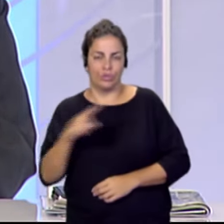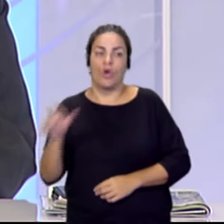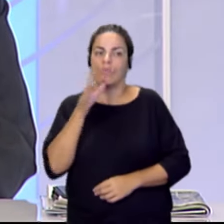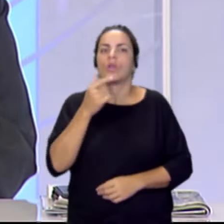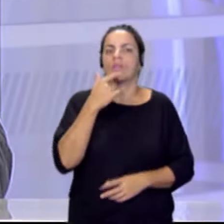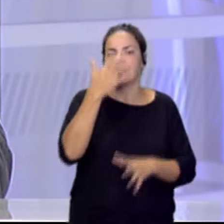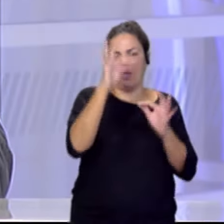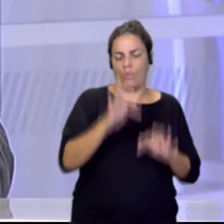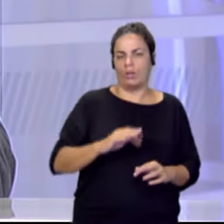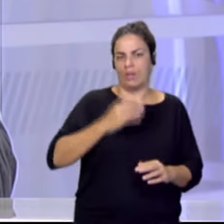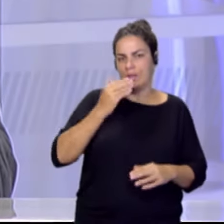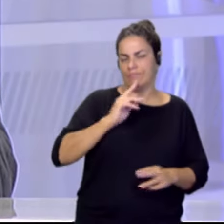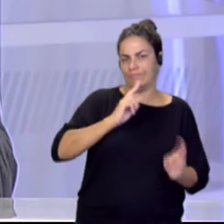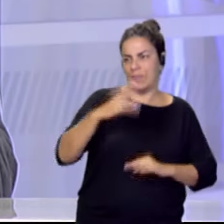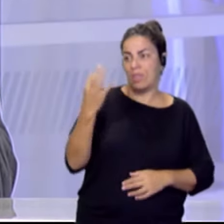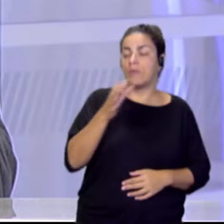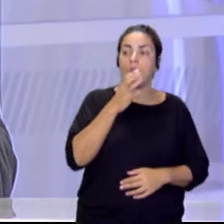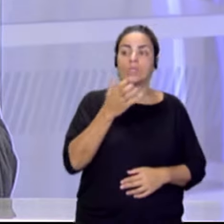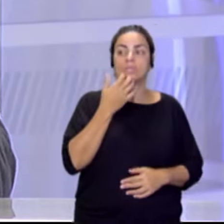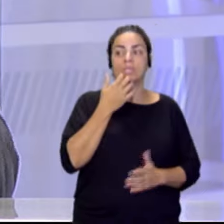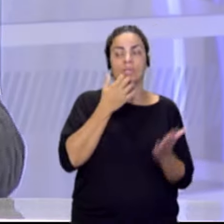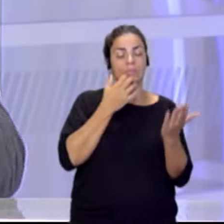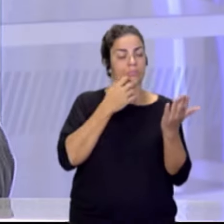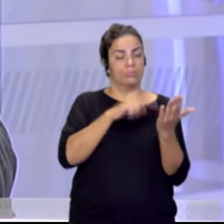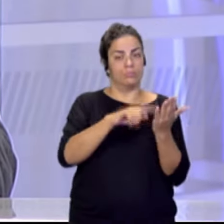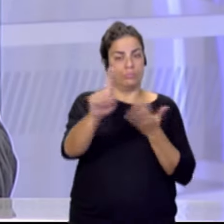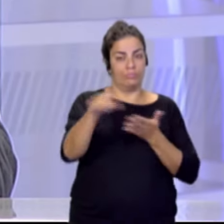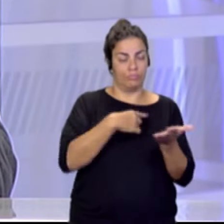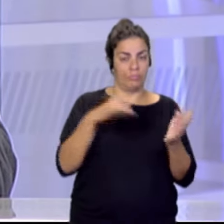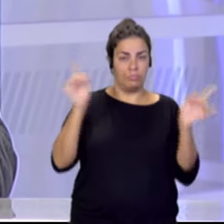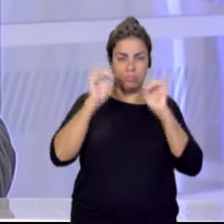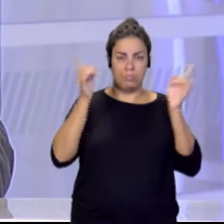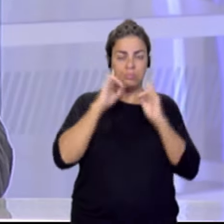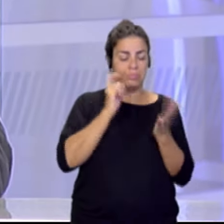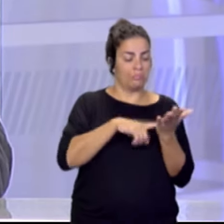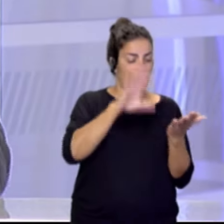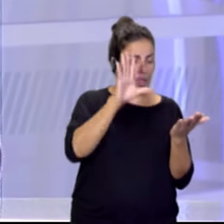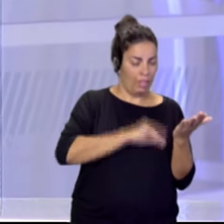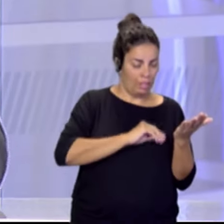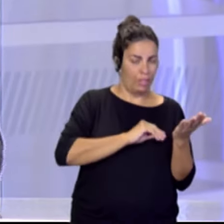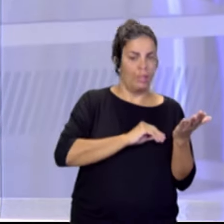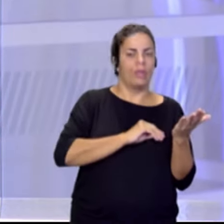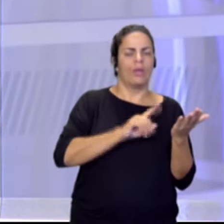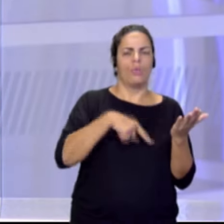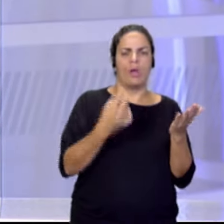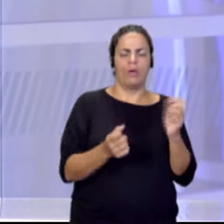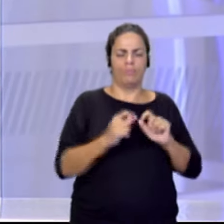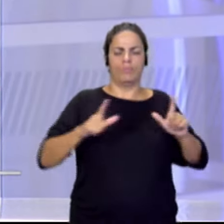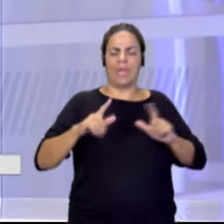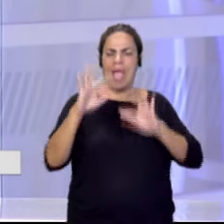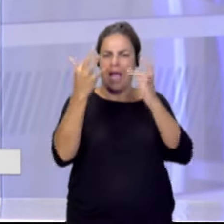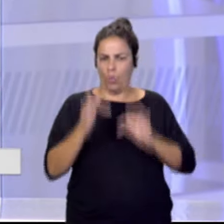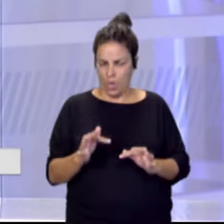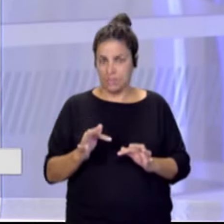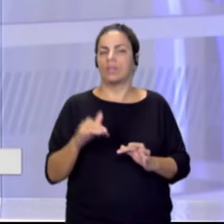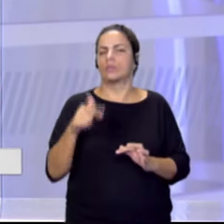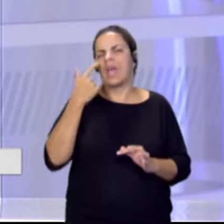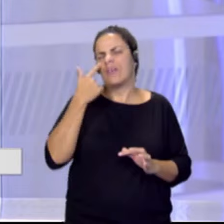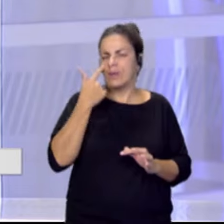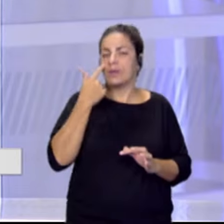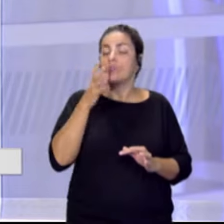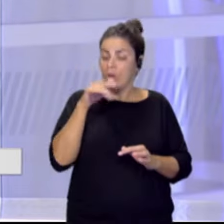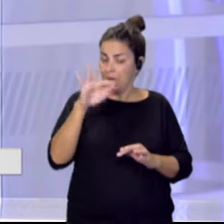realiza, porque tú apagas ese sonido, lo apagas y te sale una encuesta. ¿Hasta dónde? Porque en esa encuesta